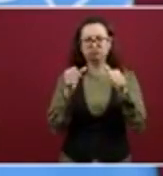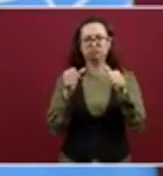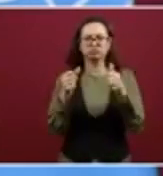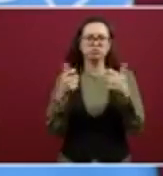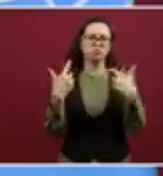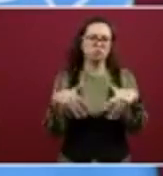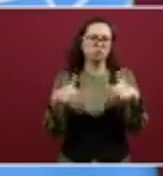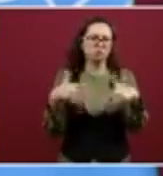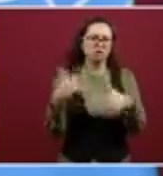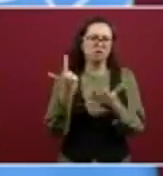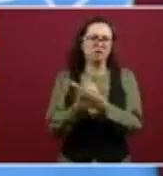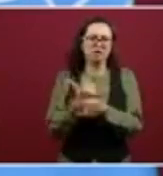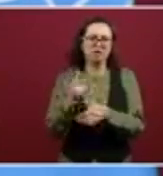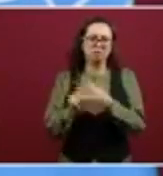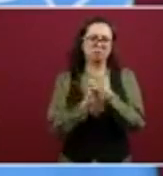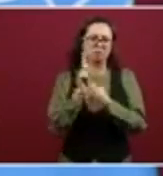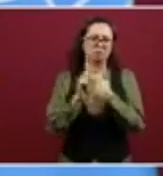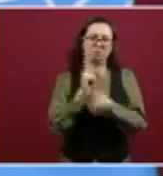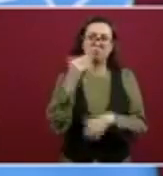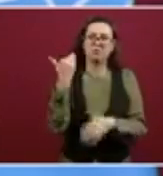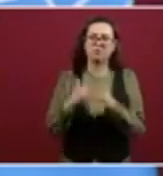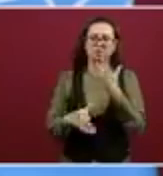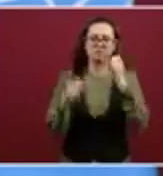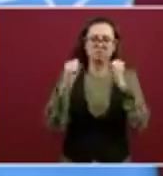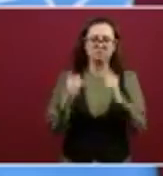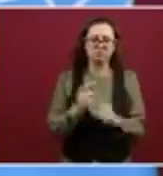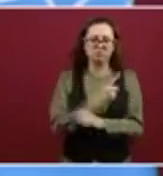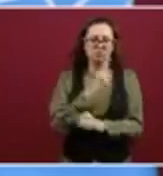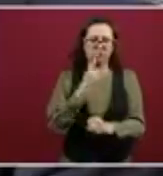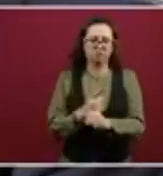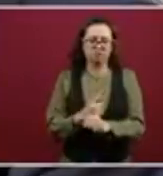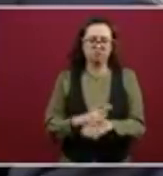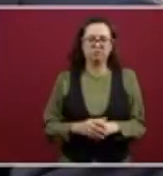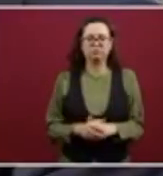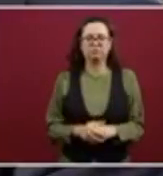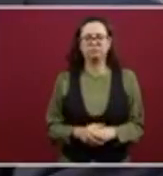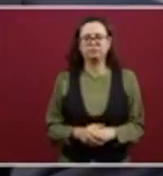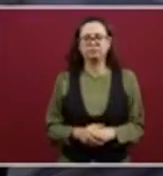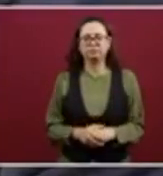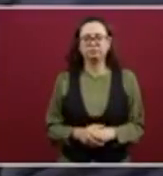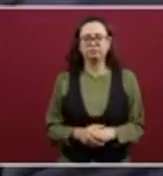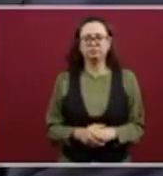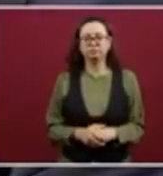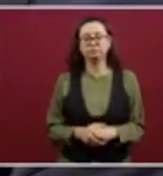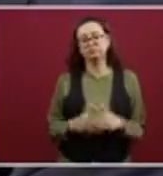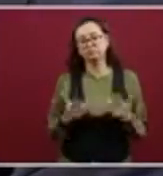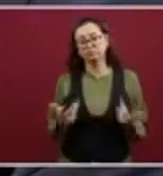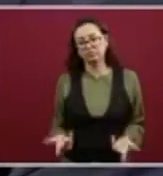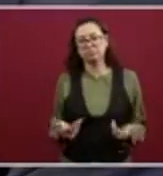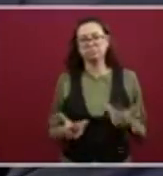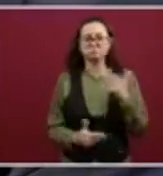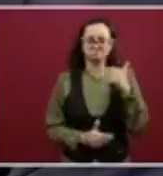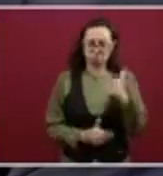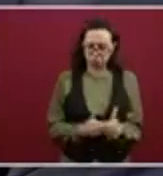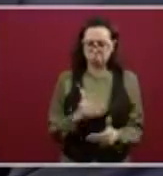grave problema de la inseguridad y de la violencia. Y se ha